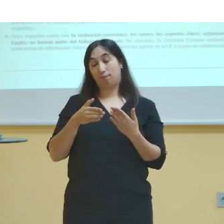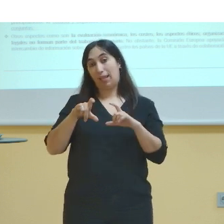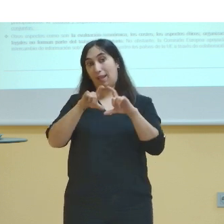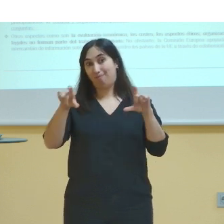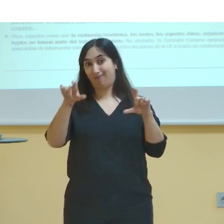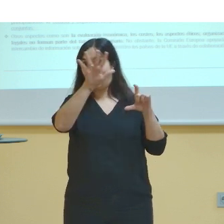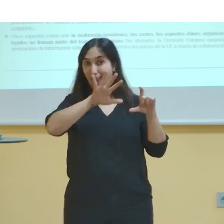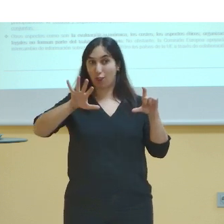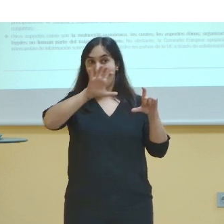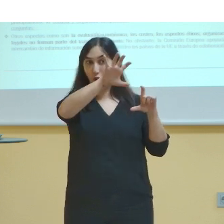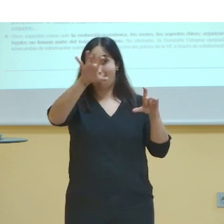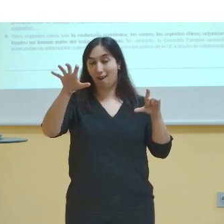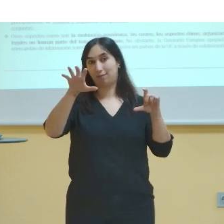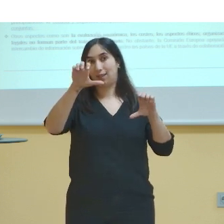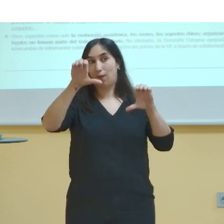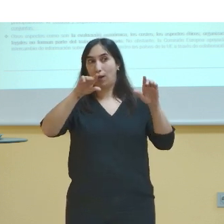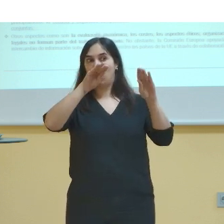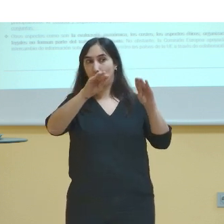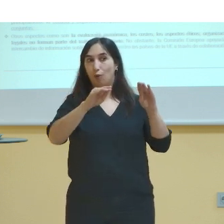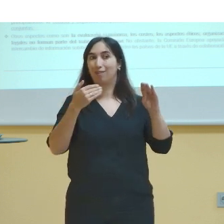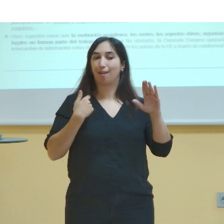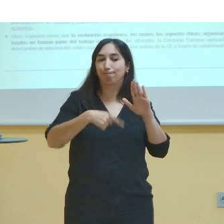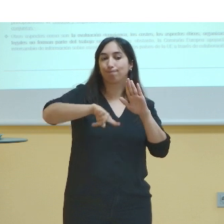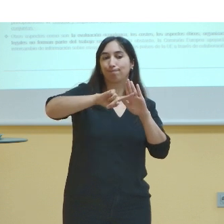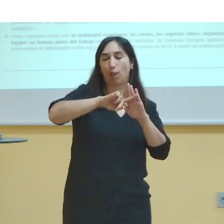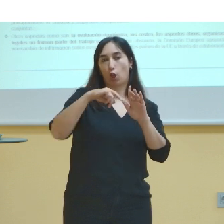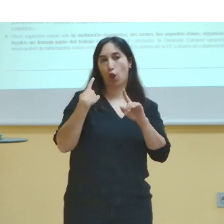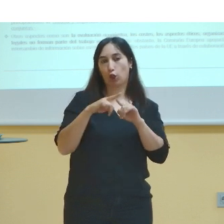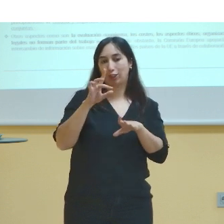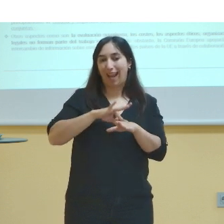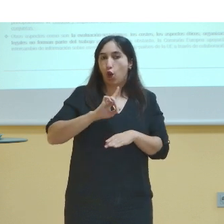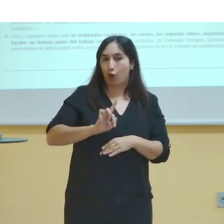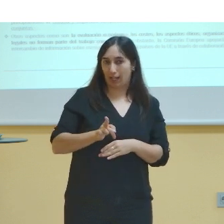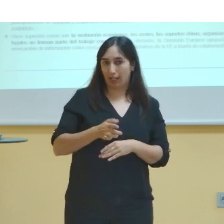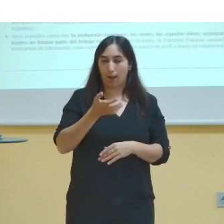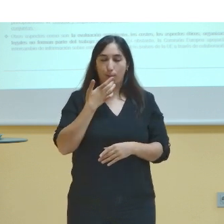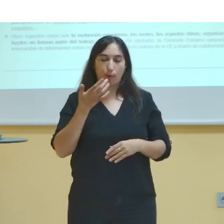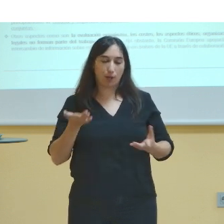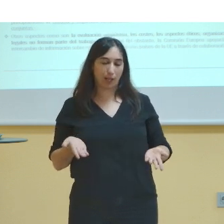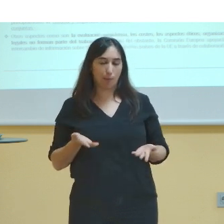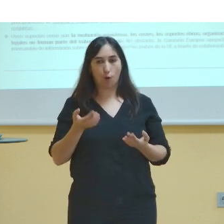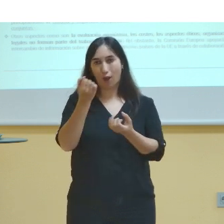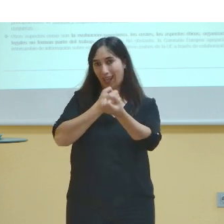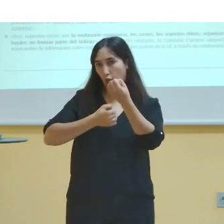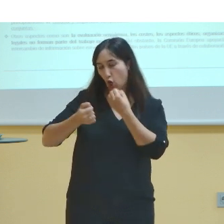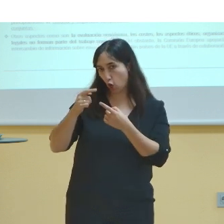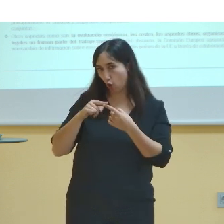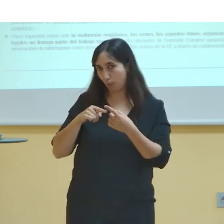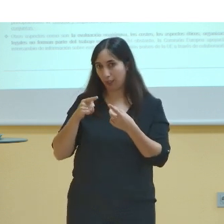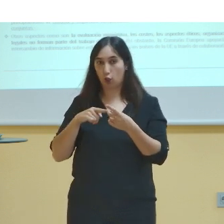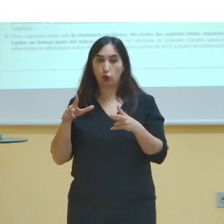agencias nacionales ya se van a incorporar aspectos no clínicos, pues que serán los económicos,